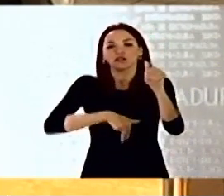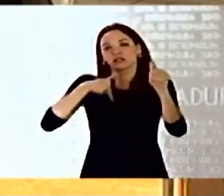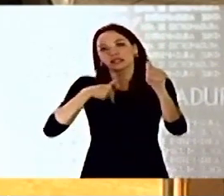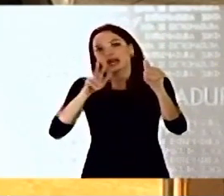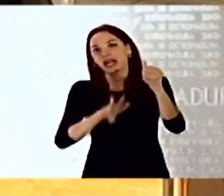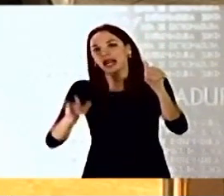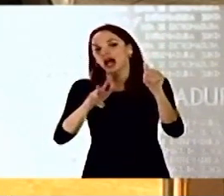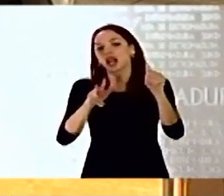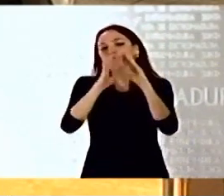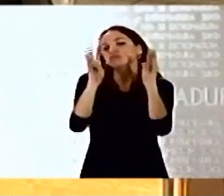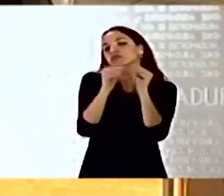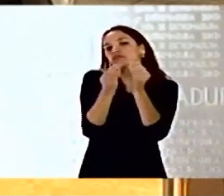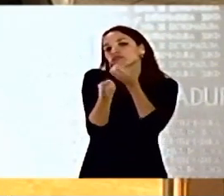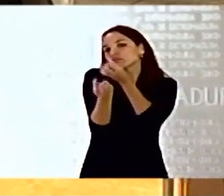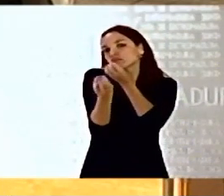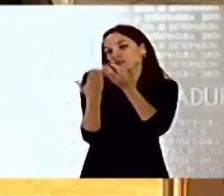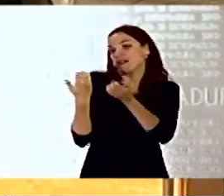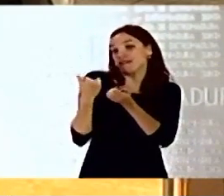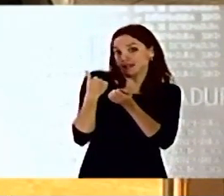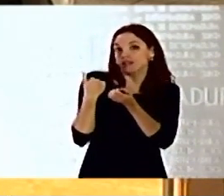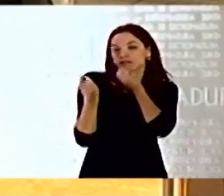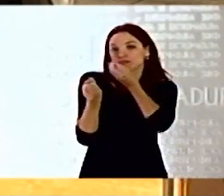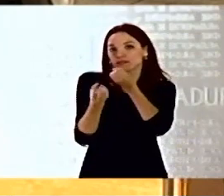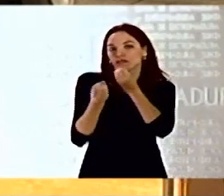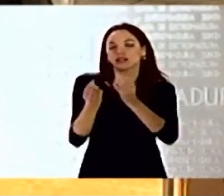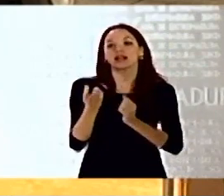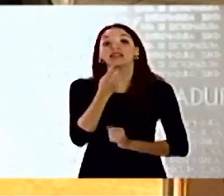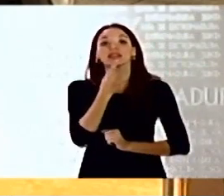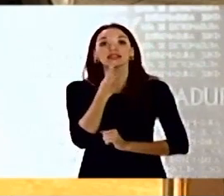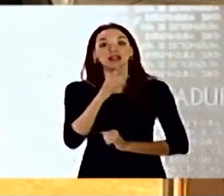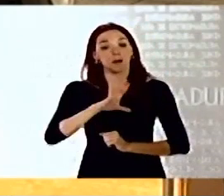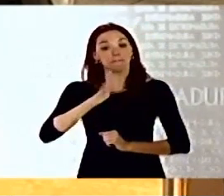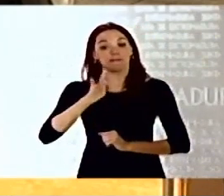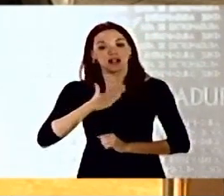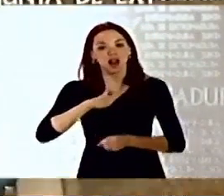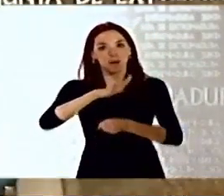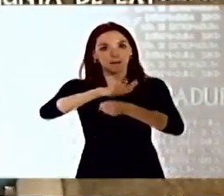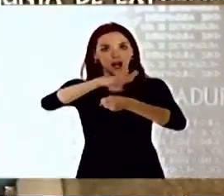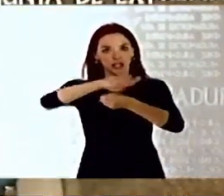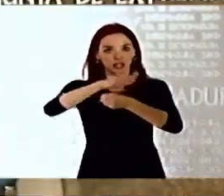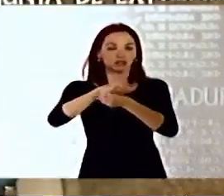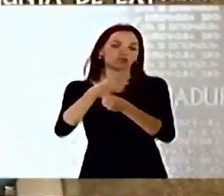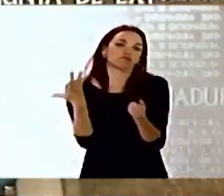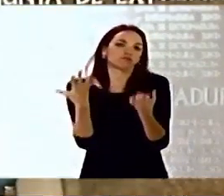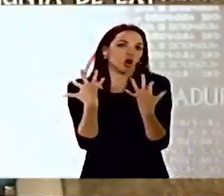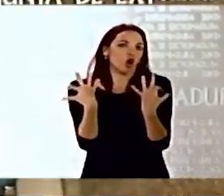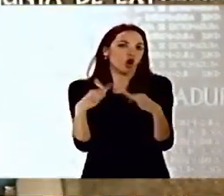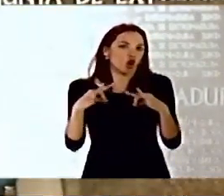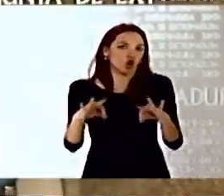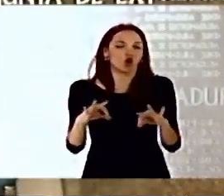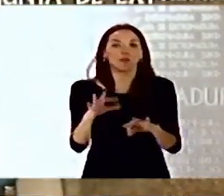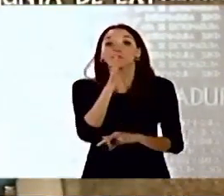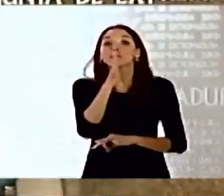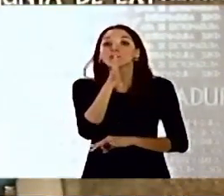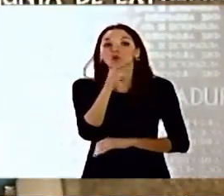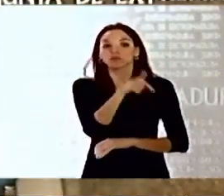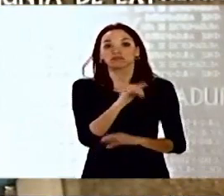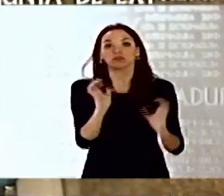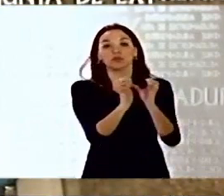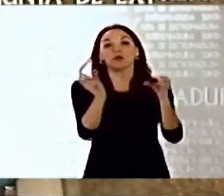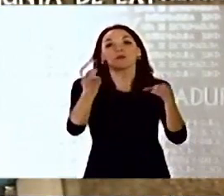Extremadura, que mañana martes es una cuestión lógica con el partido